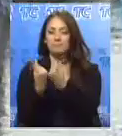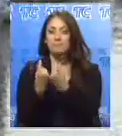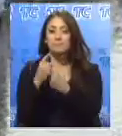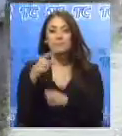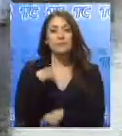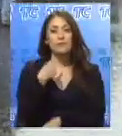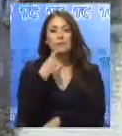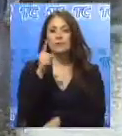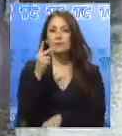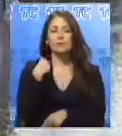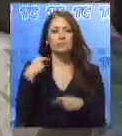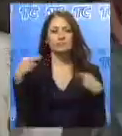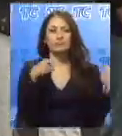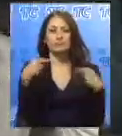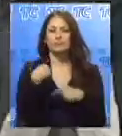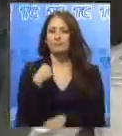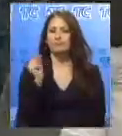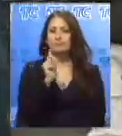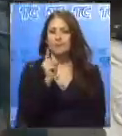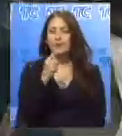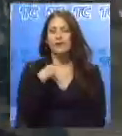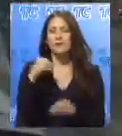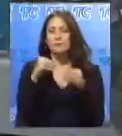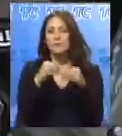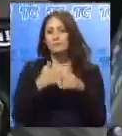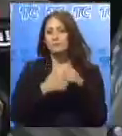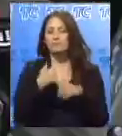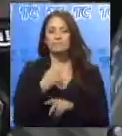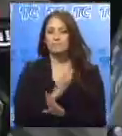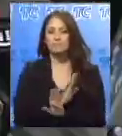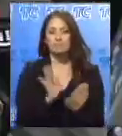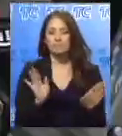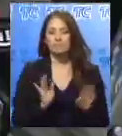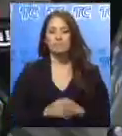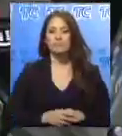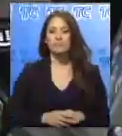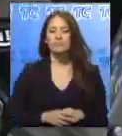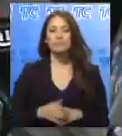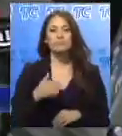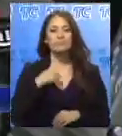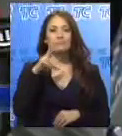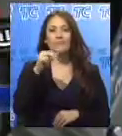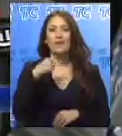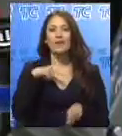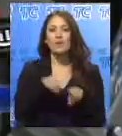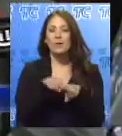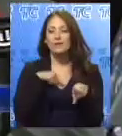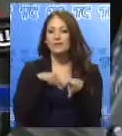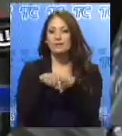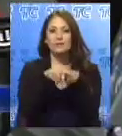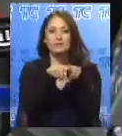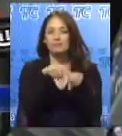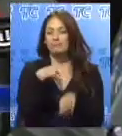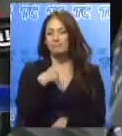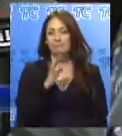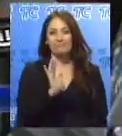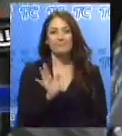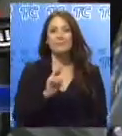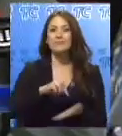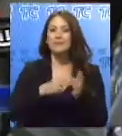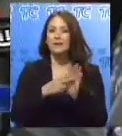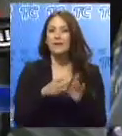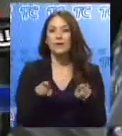no pretenden medir fuerzas y tampoco buscar confrontación. No vamos a competir ni vamos siquiera a